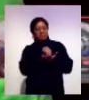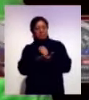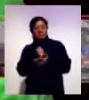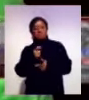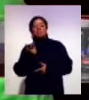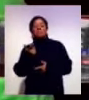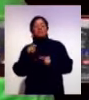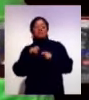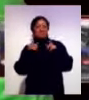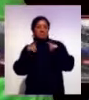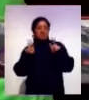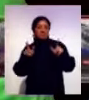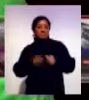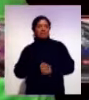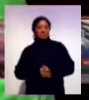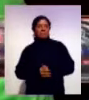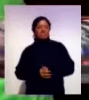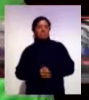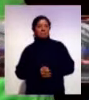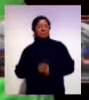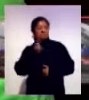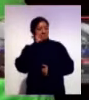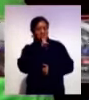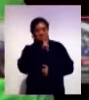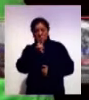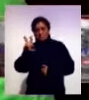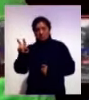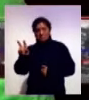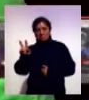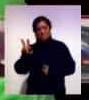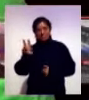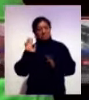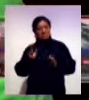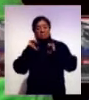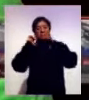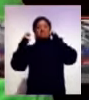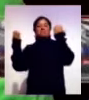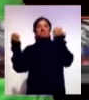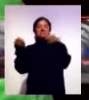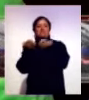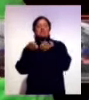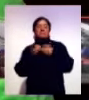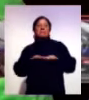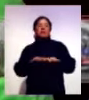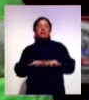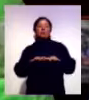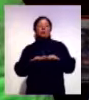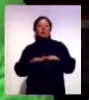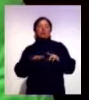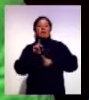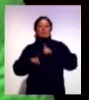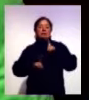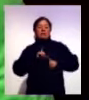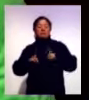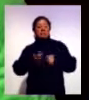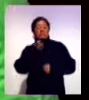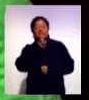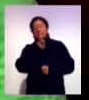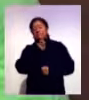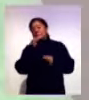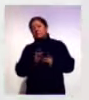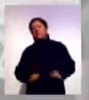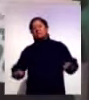como ya se viene reflejando. El estadio que para el deportivo, el estadio es un punto muy